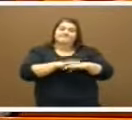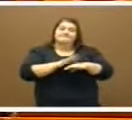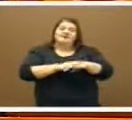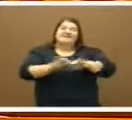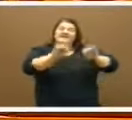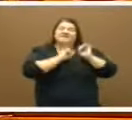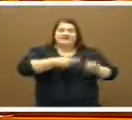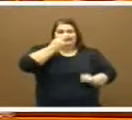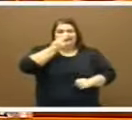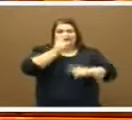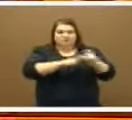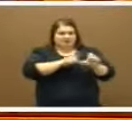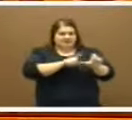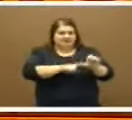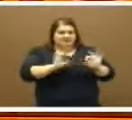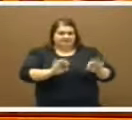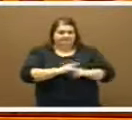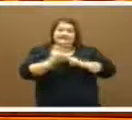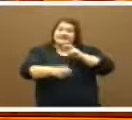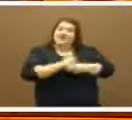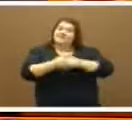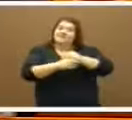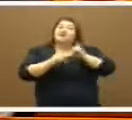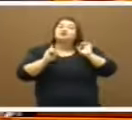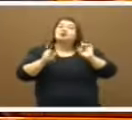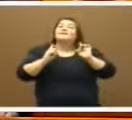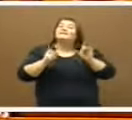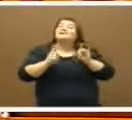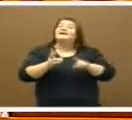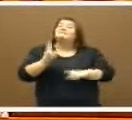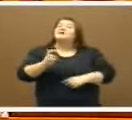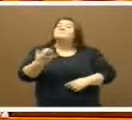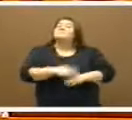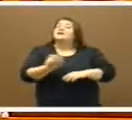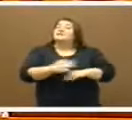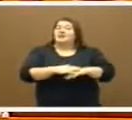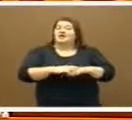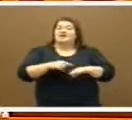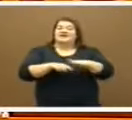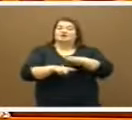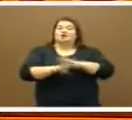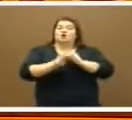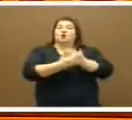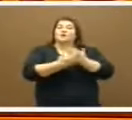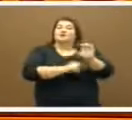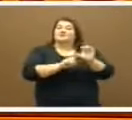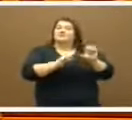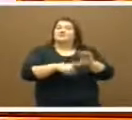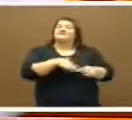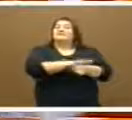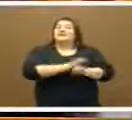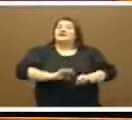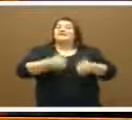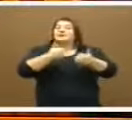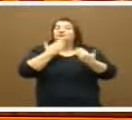defender los intereses de los extremeños. Enmiendas que solo sirven para tapar la gestión del Gobierno de Extremadura, señores diputados.